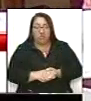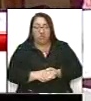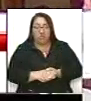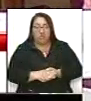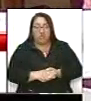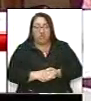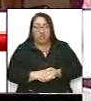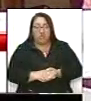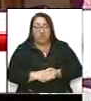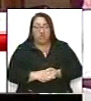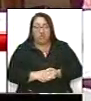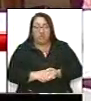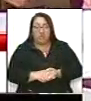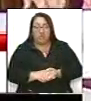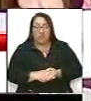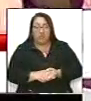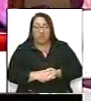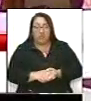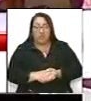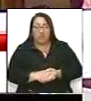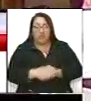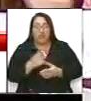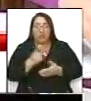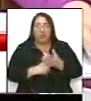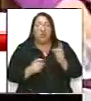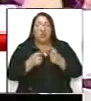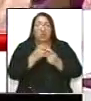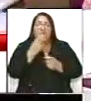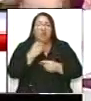Congresista Mulder, para debatir el proyecto.